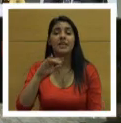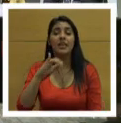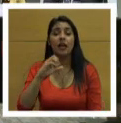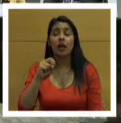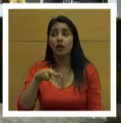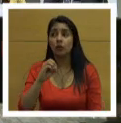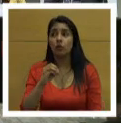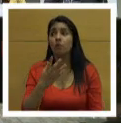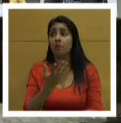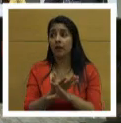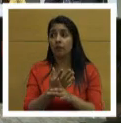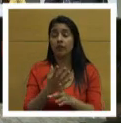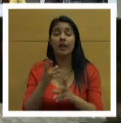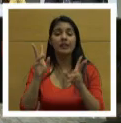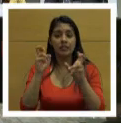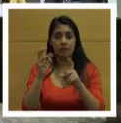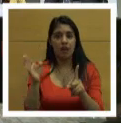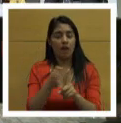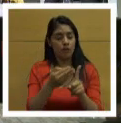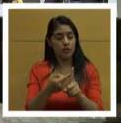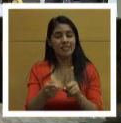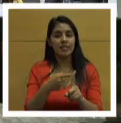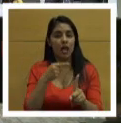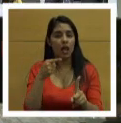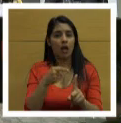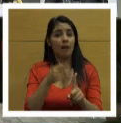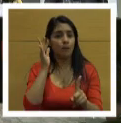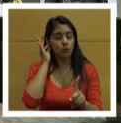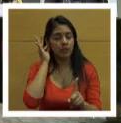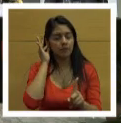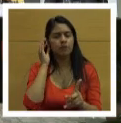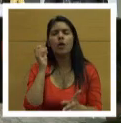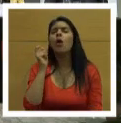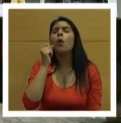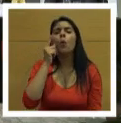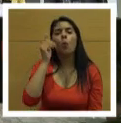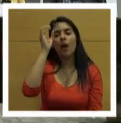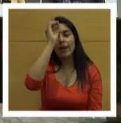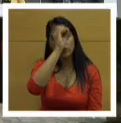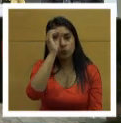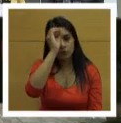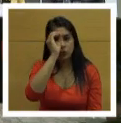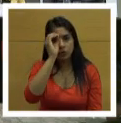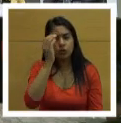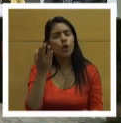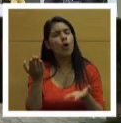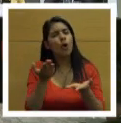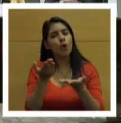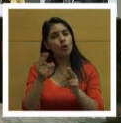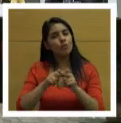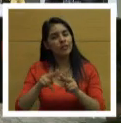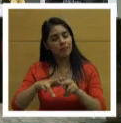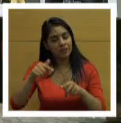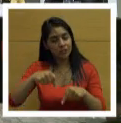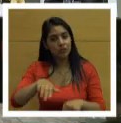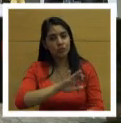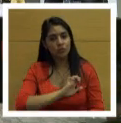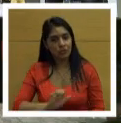contra las mujeres. ¿Cuál es su opinión en cómo lo está haciendo el Poder Judicial como órgano del